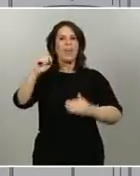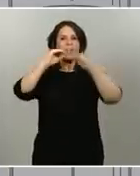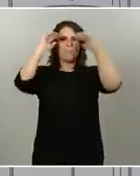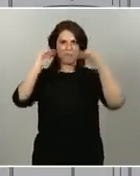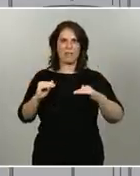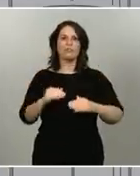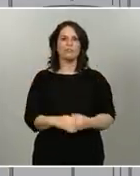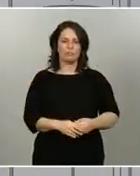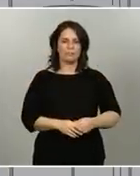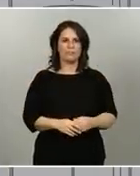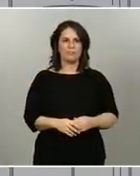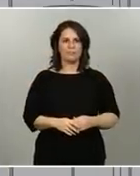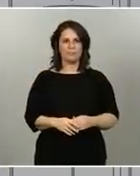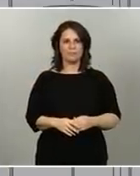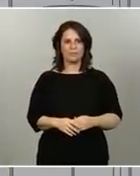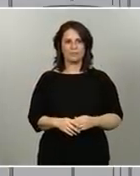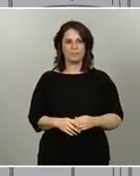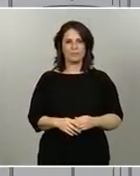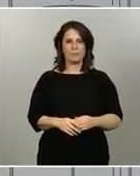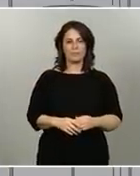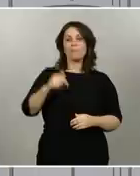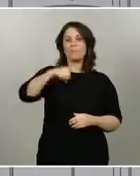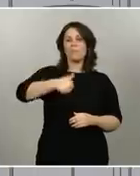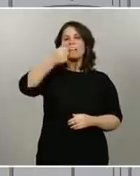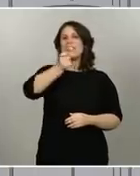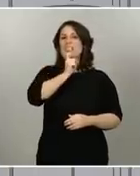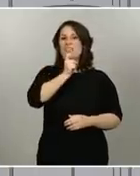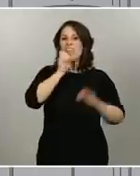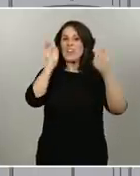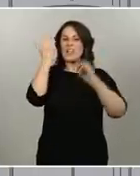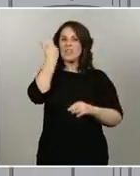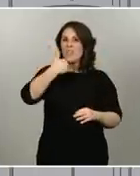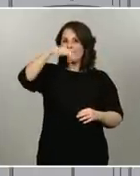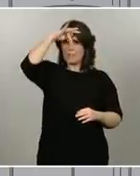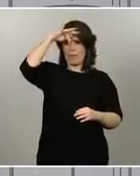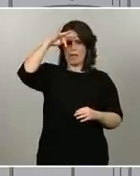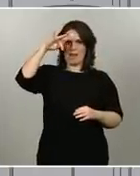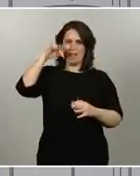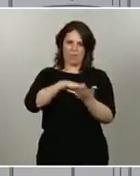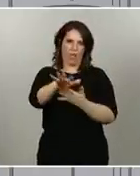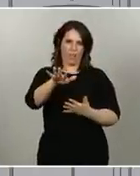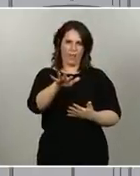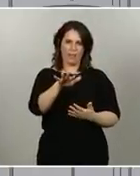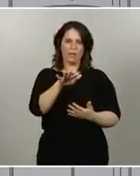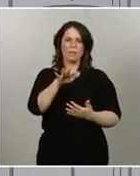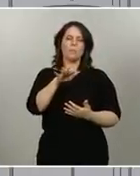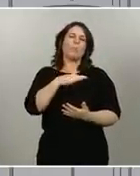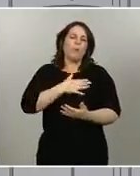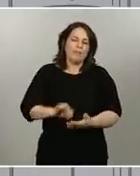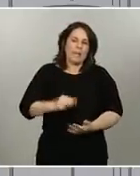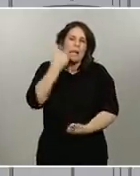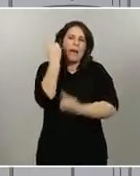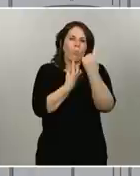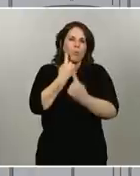100. Aquí es más difícil que el efecto fin de semana se pueda observar, pero sí que podría haber algún retraso de notificación y tendremos que valorarlo en